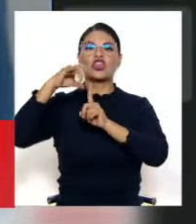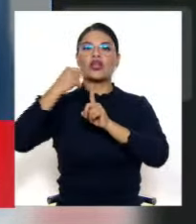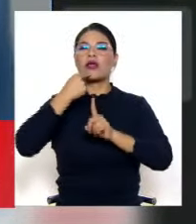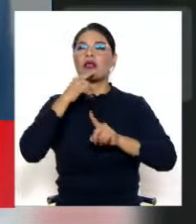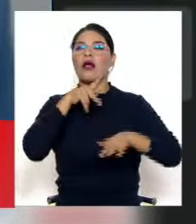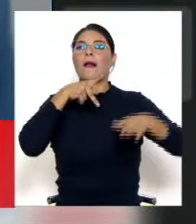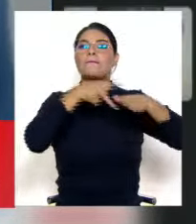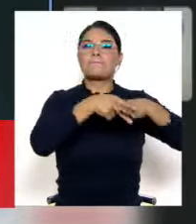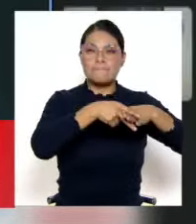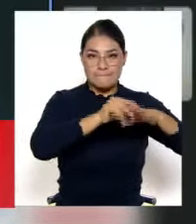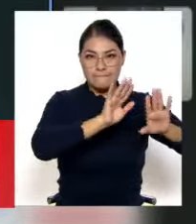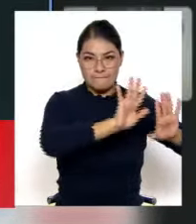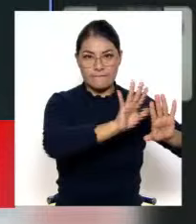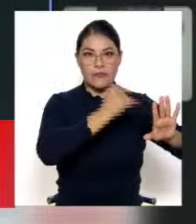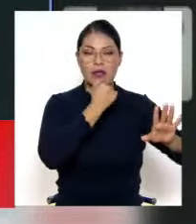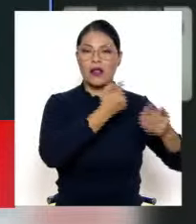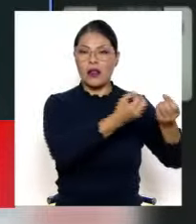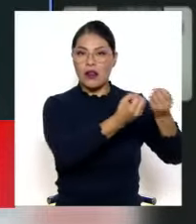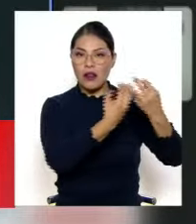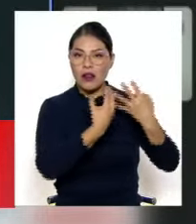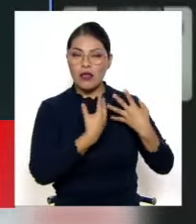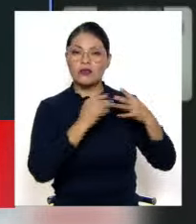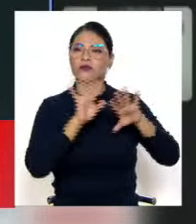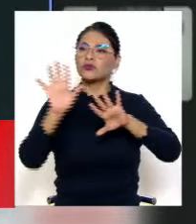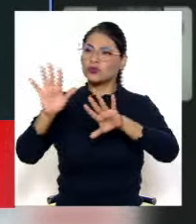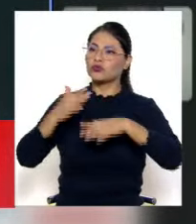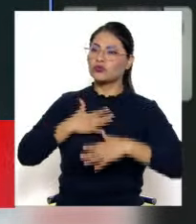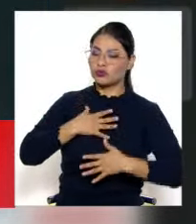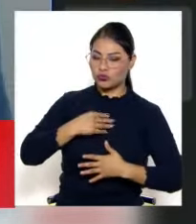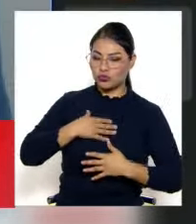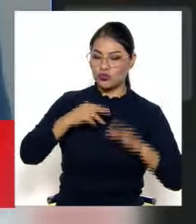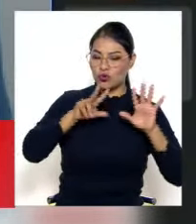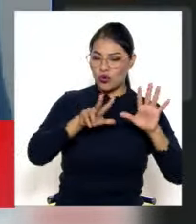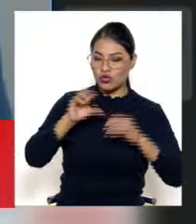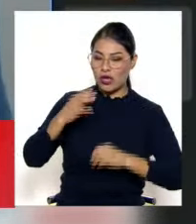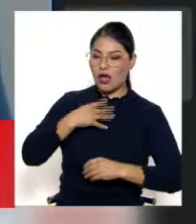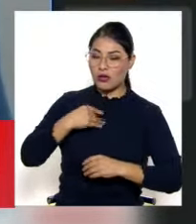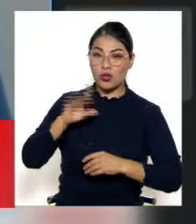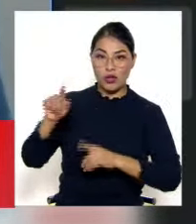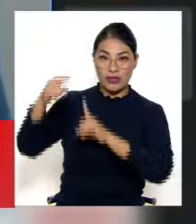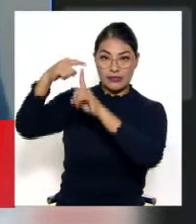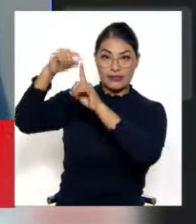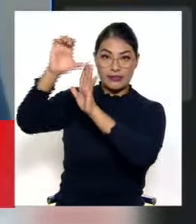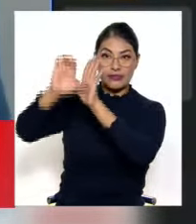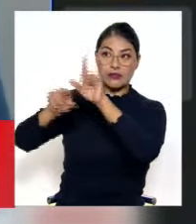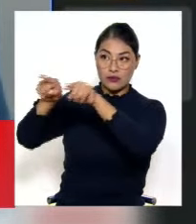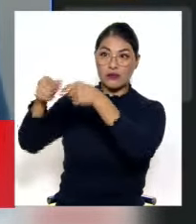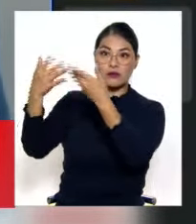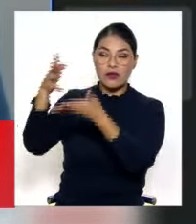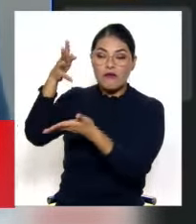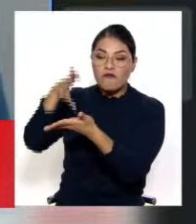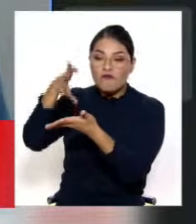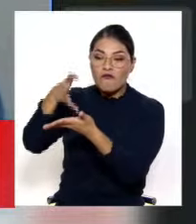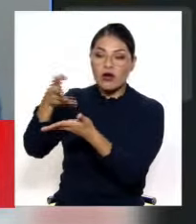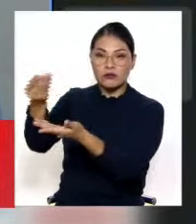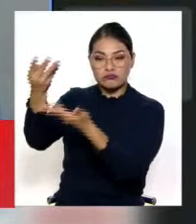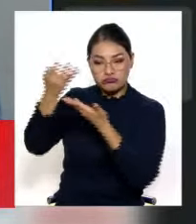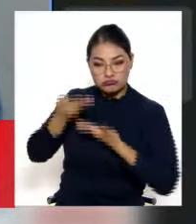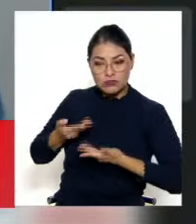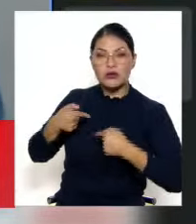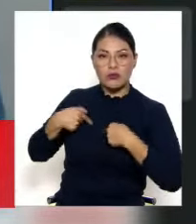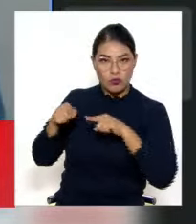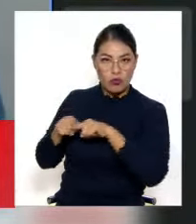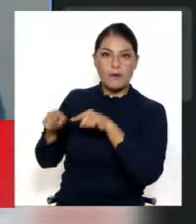resolución para dar cuenta de que estaba próximo a cumplir 80 años y que el tribunal constitucional revisó los documentos para ver su